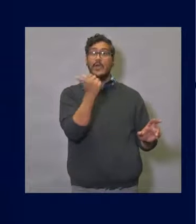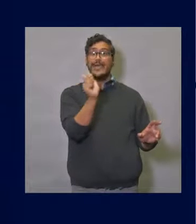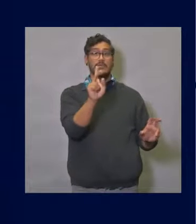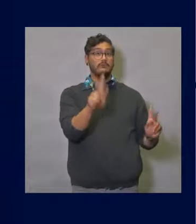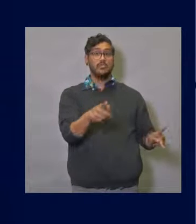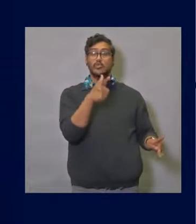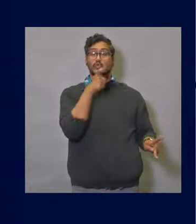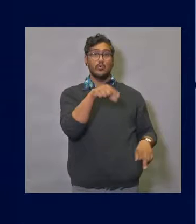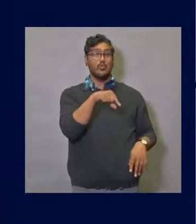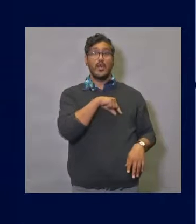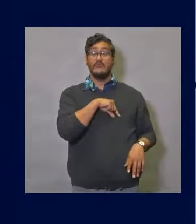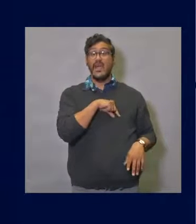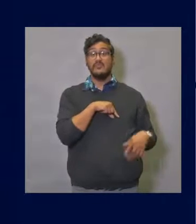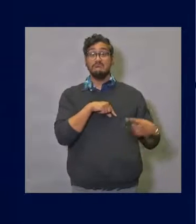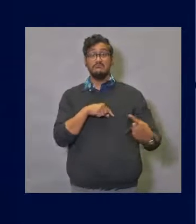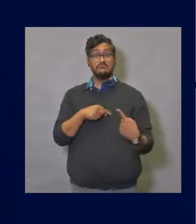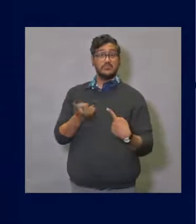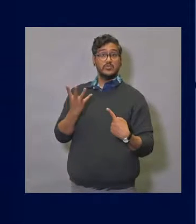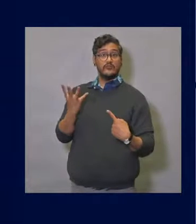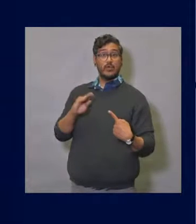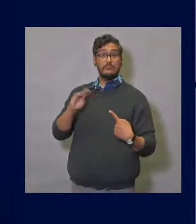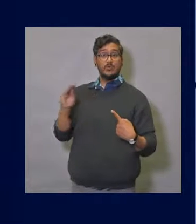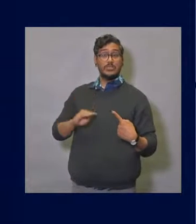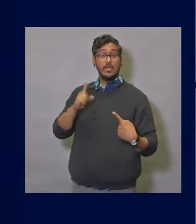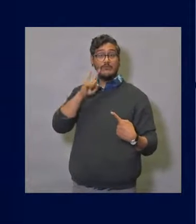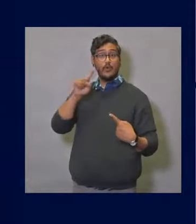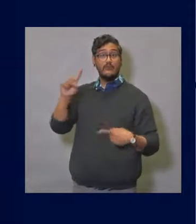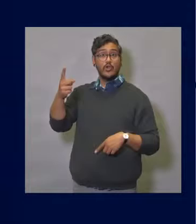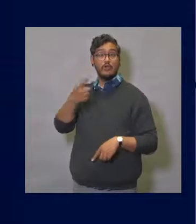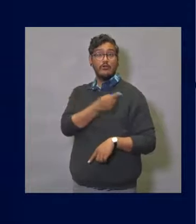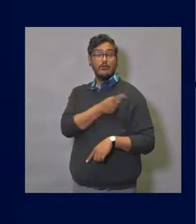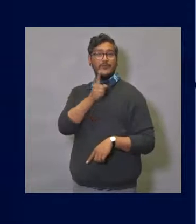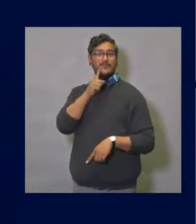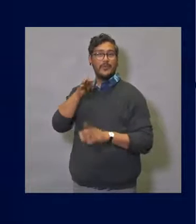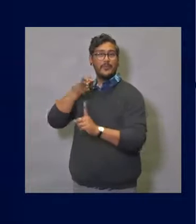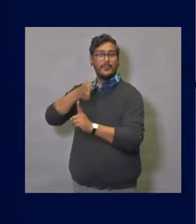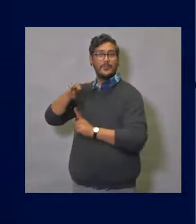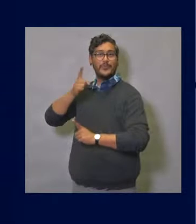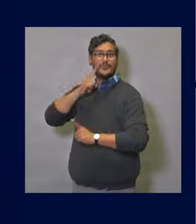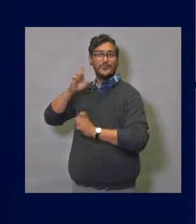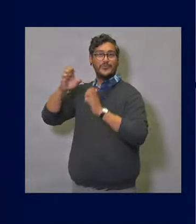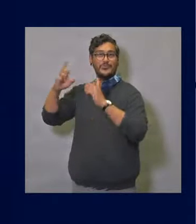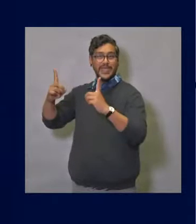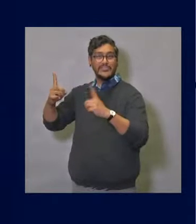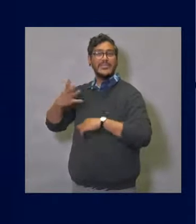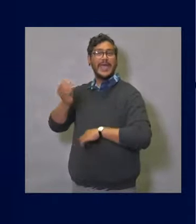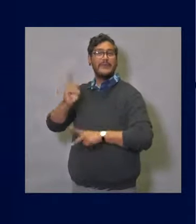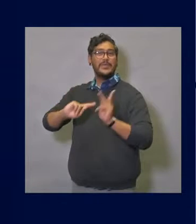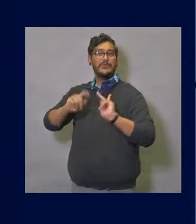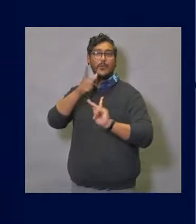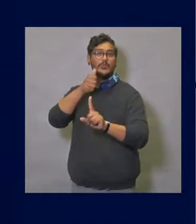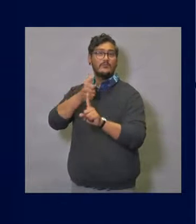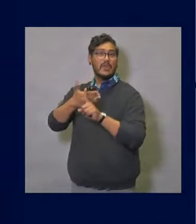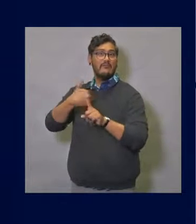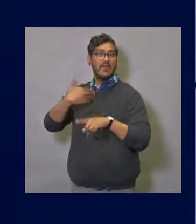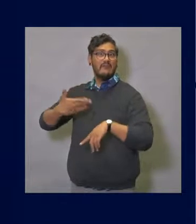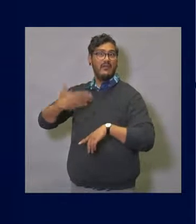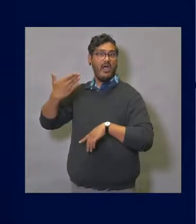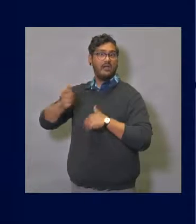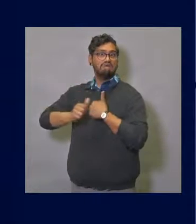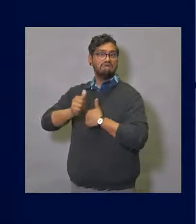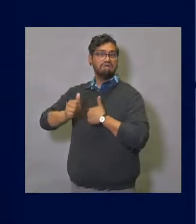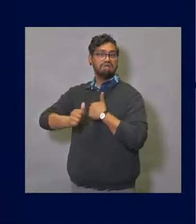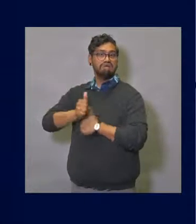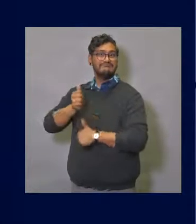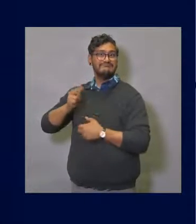el 4% de nuestro suministro de la primera dosis dedicada al sector de educación y a aquellos con condiciones delicadas de